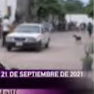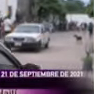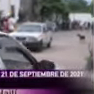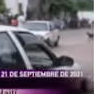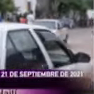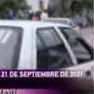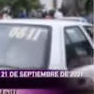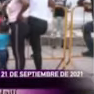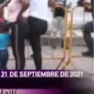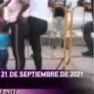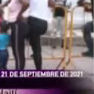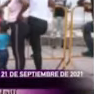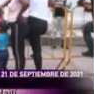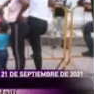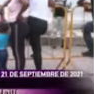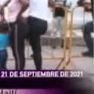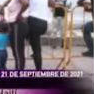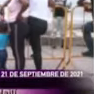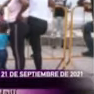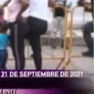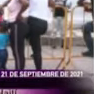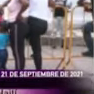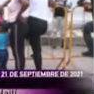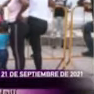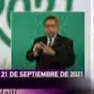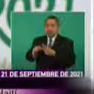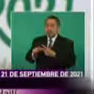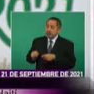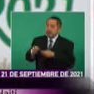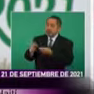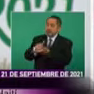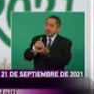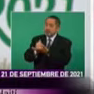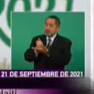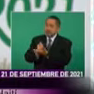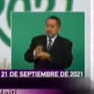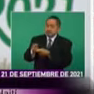¡Ah, no, no, no! ¡Que venga el que quiera! ¡Nomás traigan sus curitas!